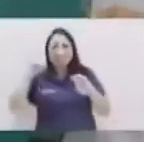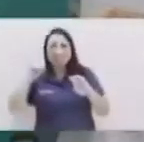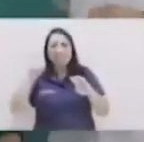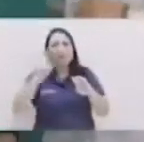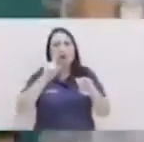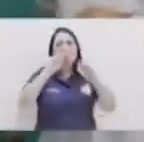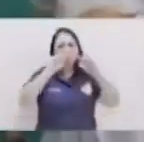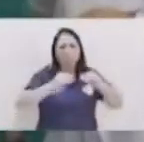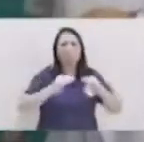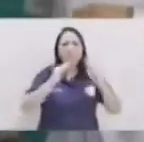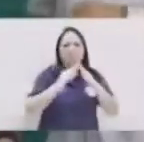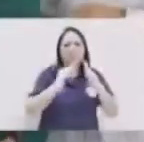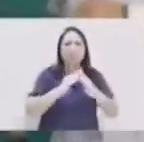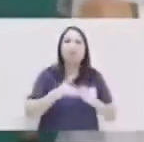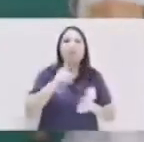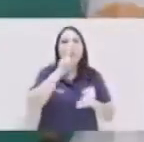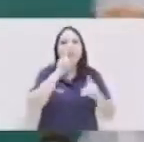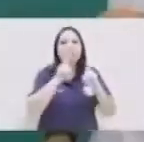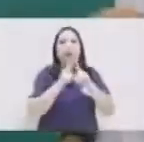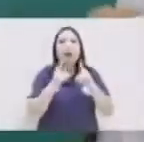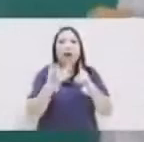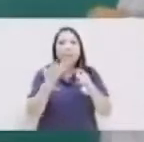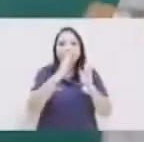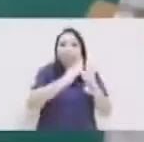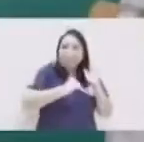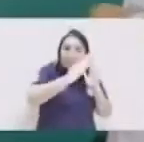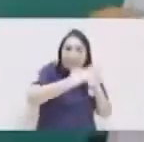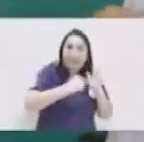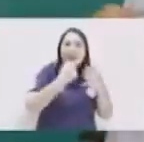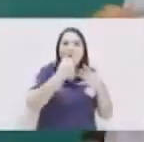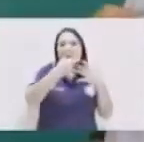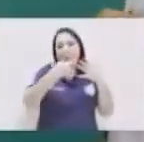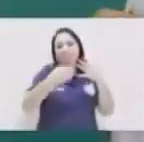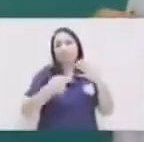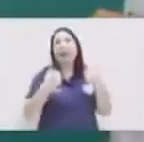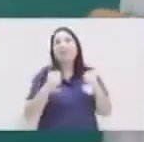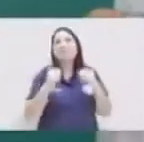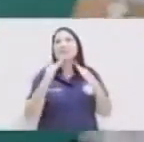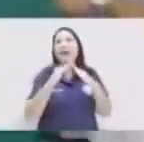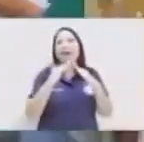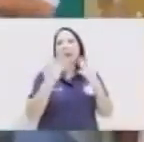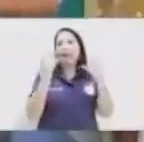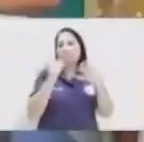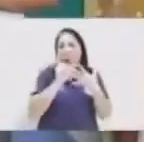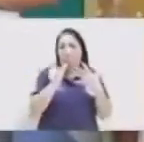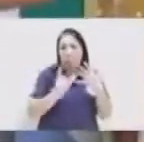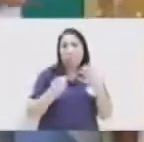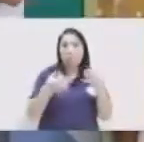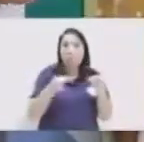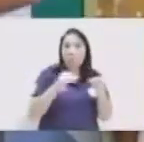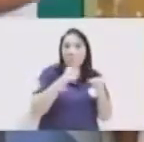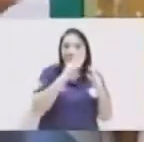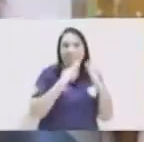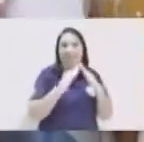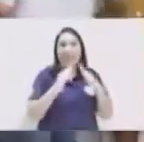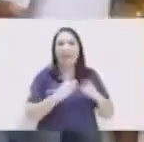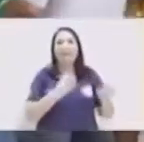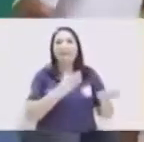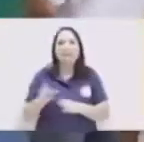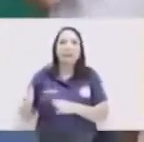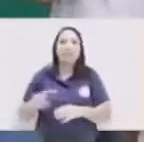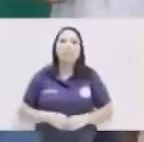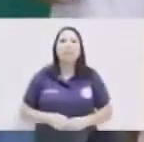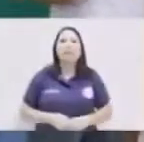posible, ¿verdad? Y pues ocupar nuestro tiempo en actividades recreativas y de convivencia familiar. Definitivamente, profe. Y hablando de